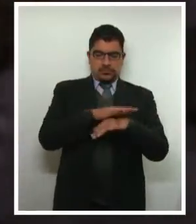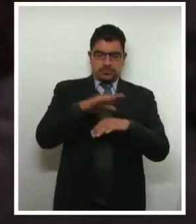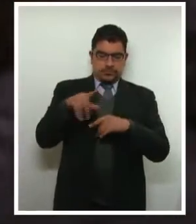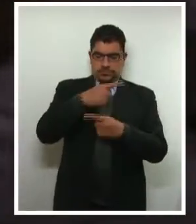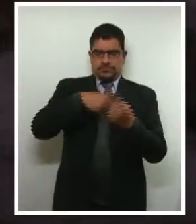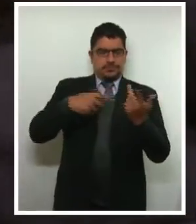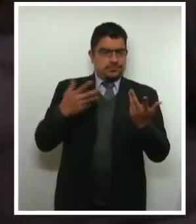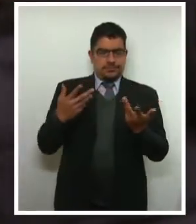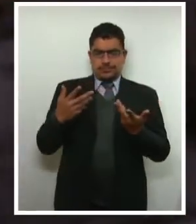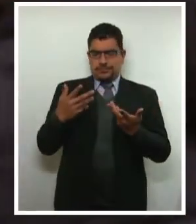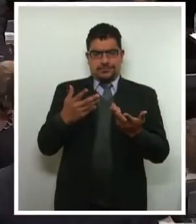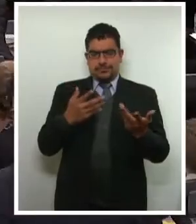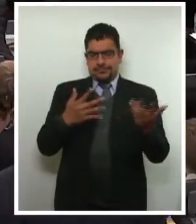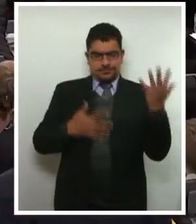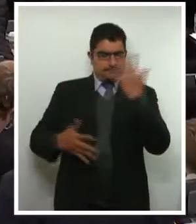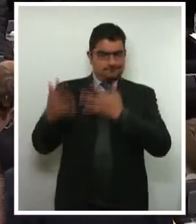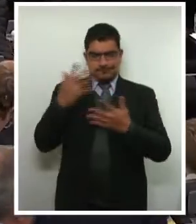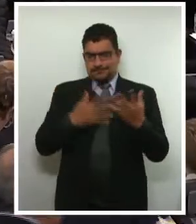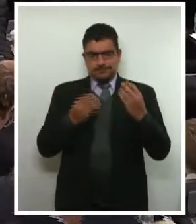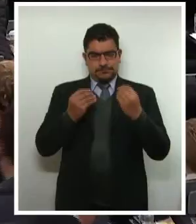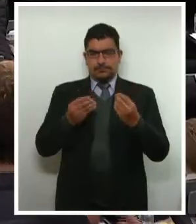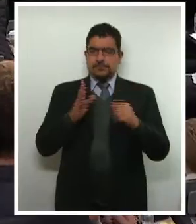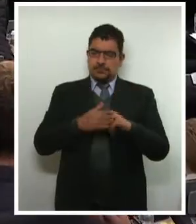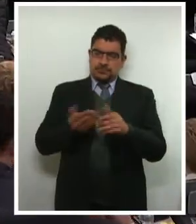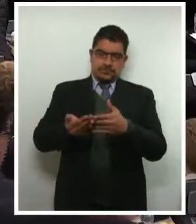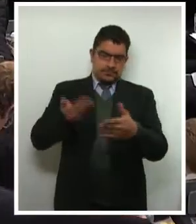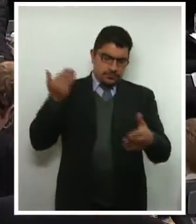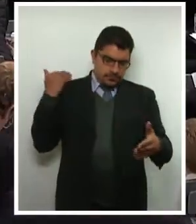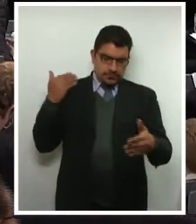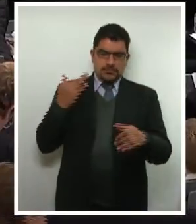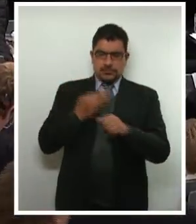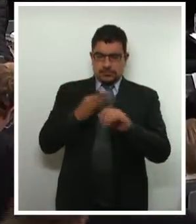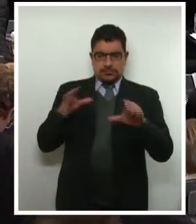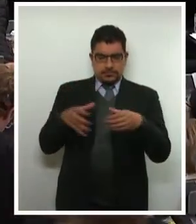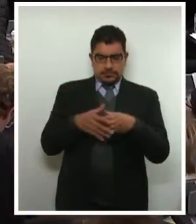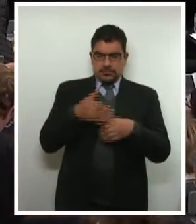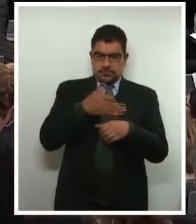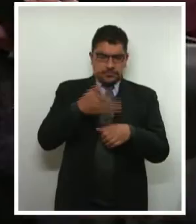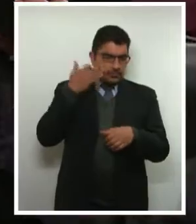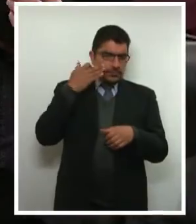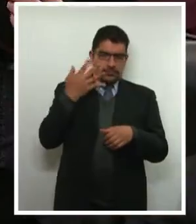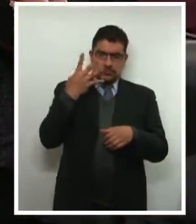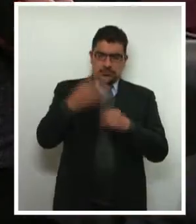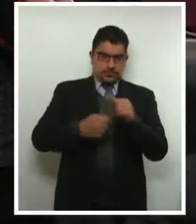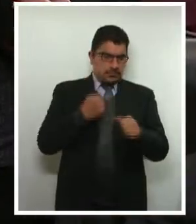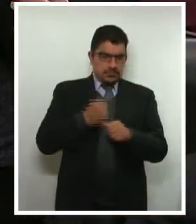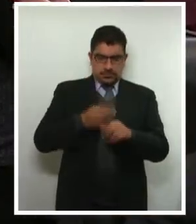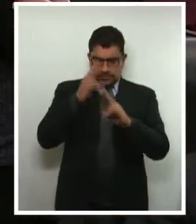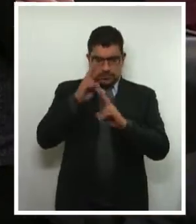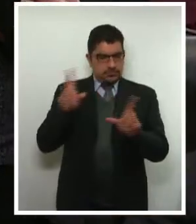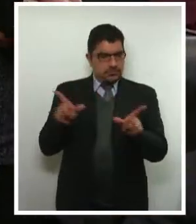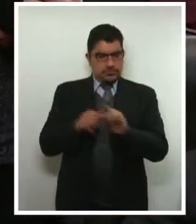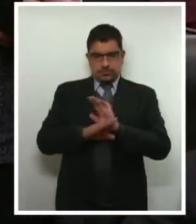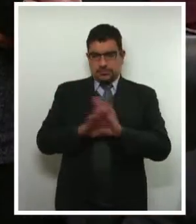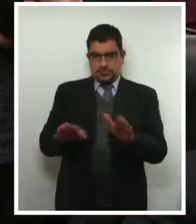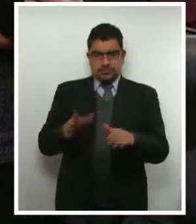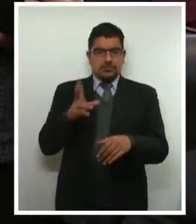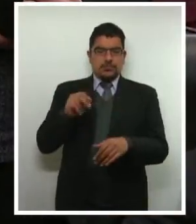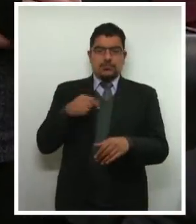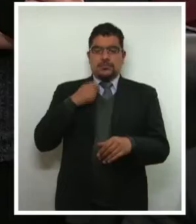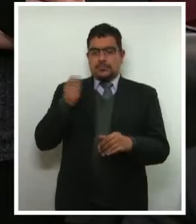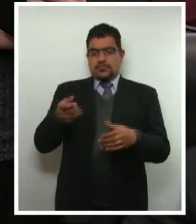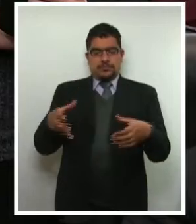consejero, va a ser un lío. Entonces, por eso se previó que esos duraran 4 años y fueran honoríficos. No es